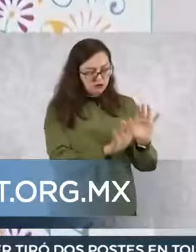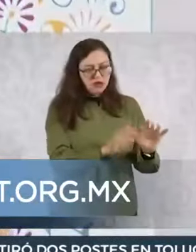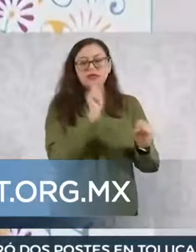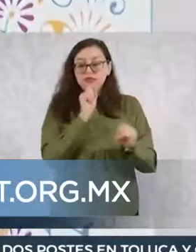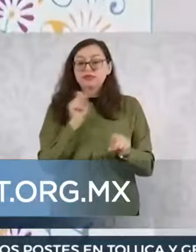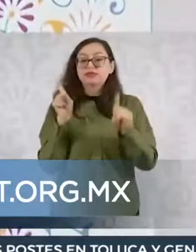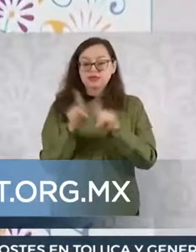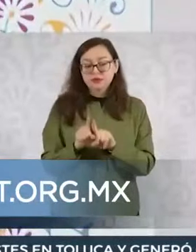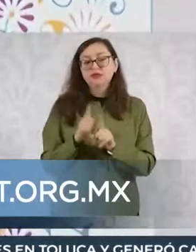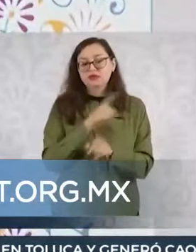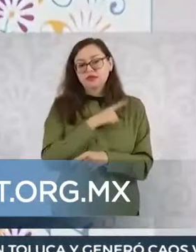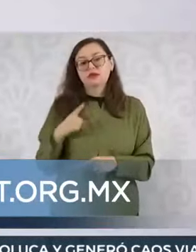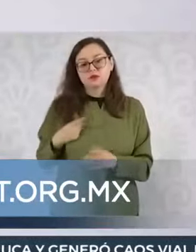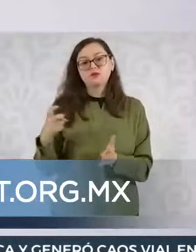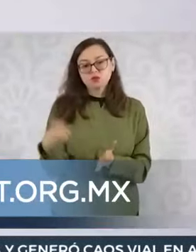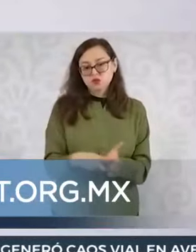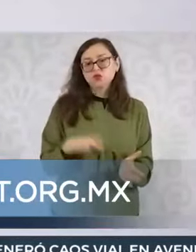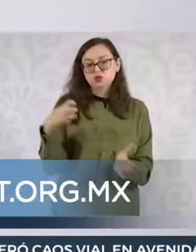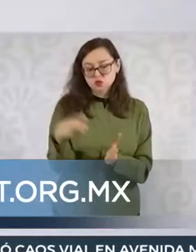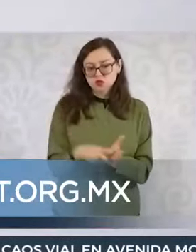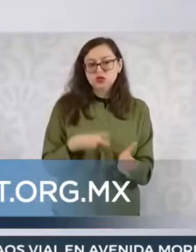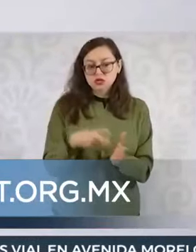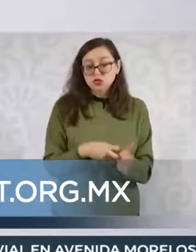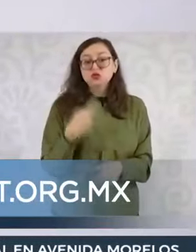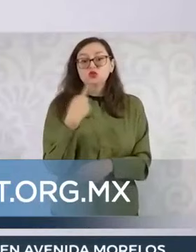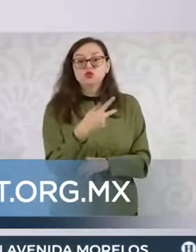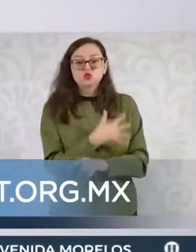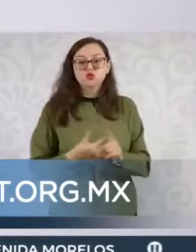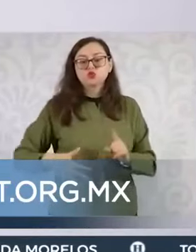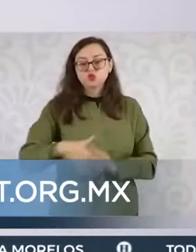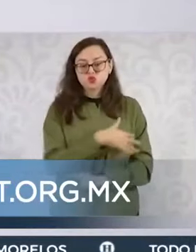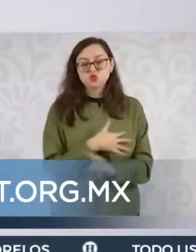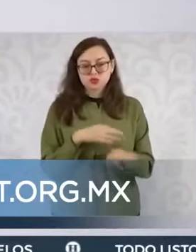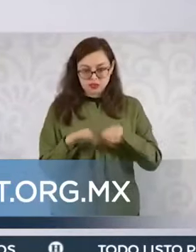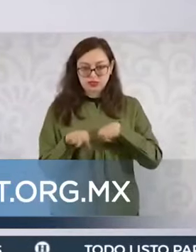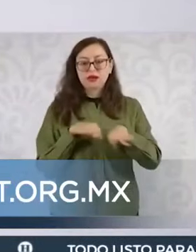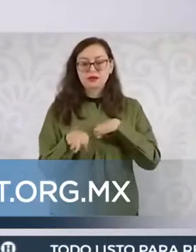personas interesadas podrán obtener más información en los centros de servicios del Infonavit y a través